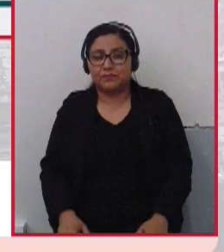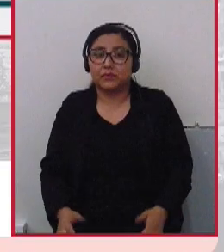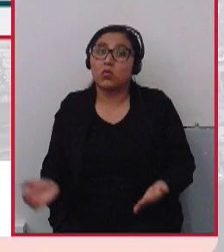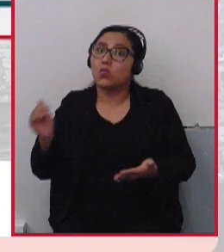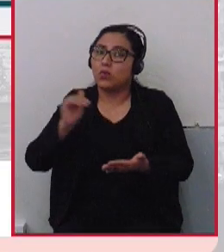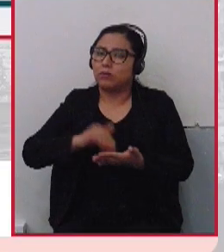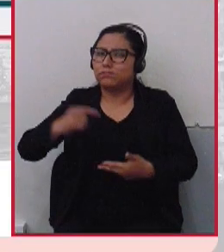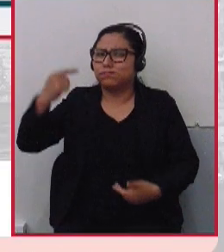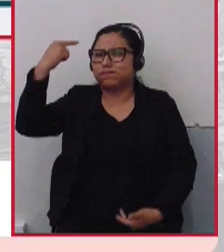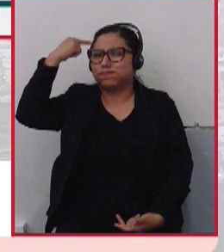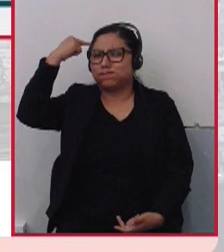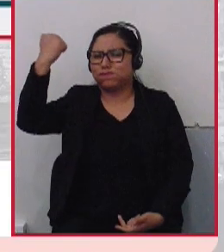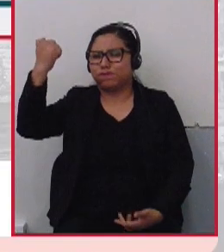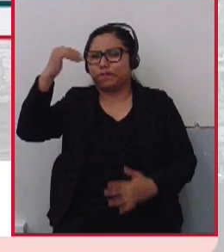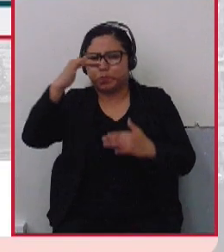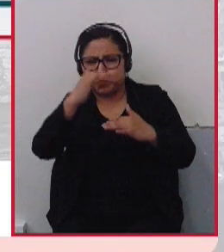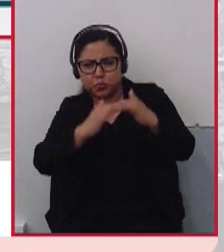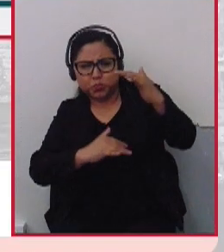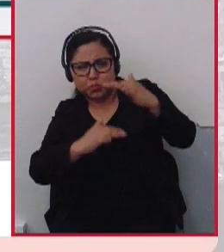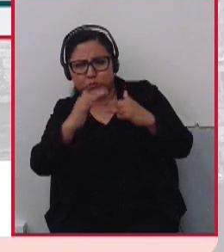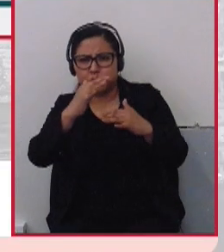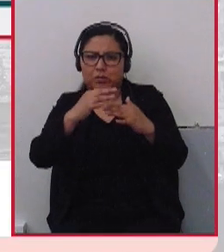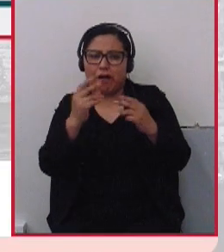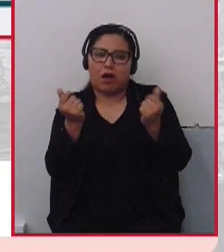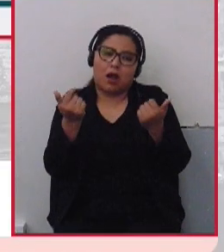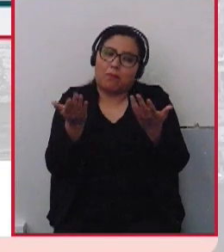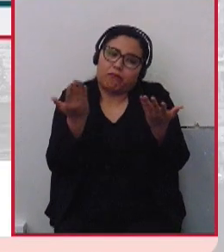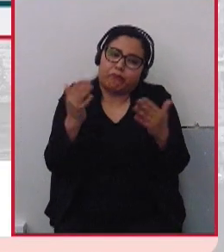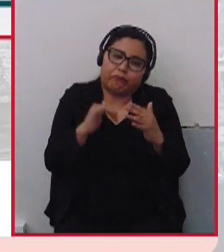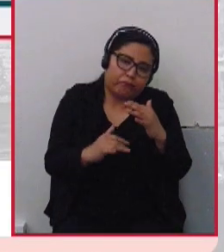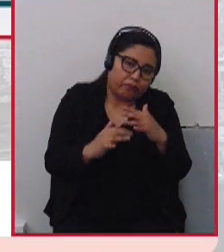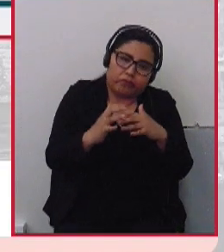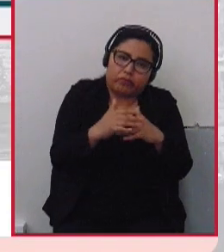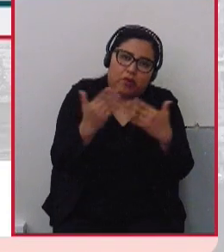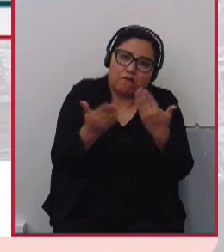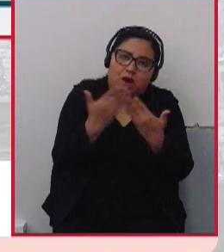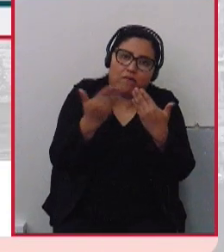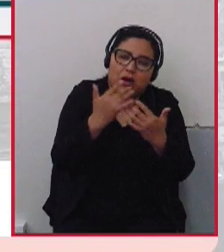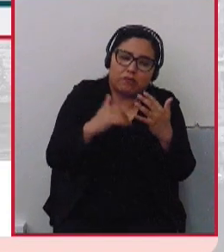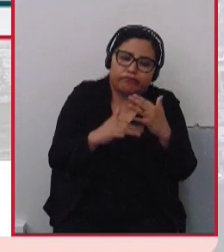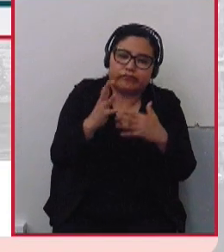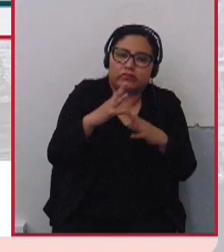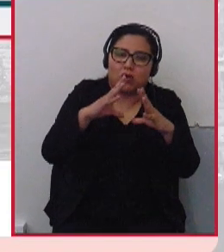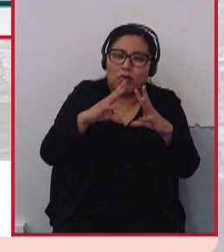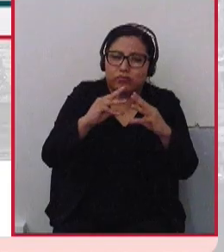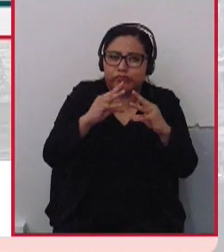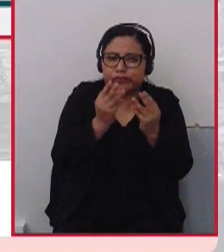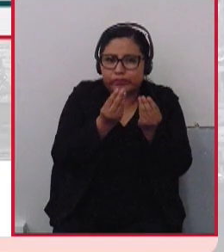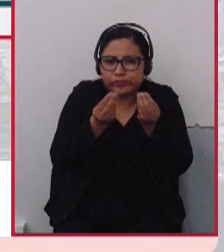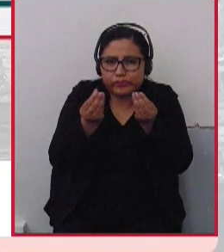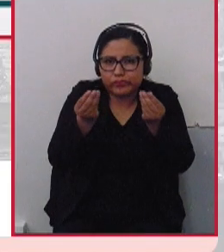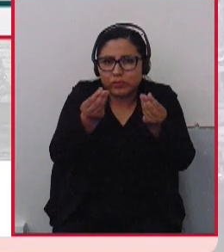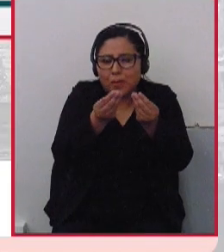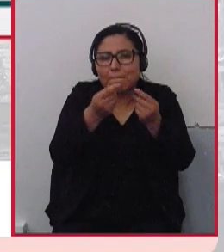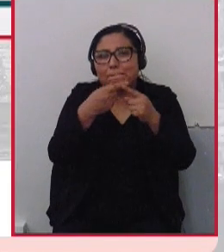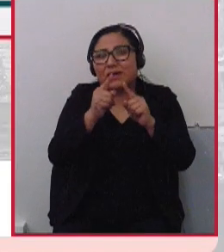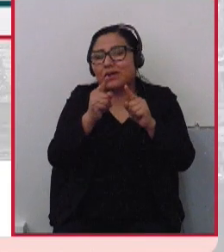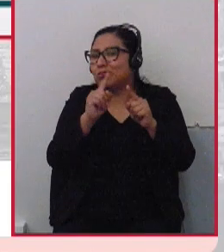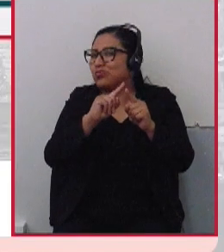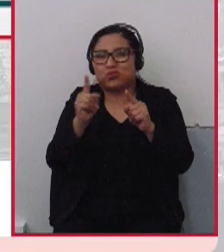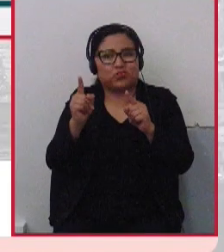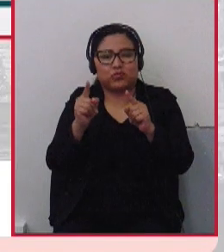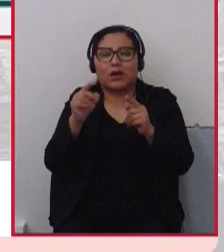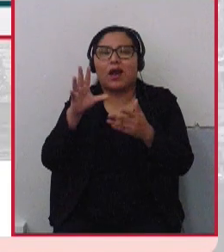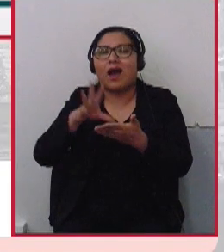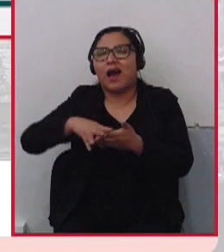Nuevamente, pensábamos que la celda de flotación de gruesos íbamos a flotar gruesos con colchón de espuma, pero es una curva de aprendizaje.